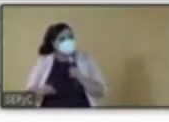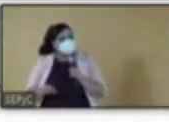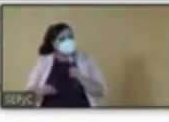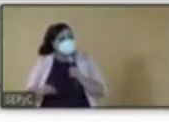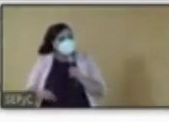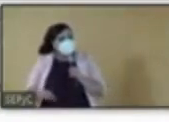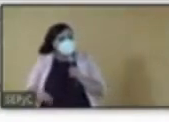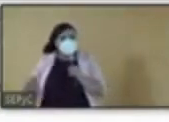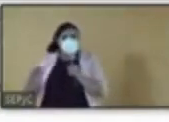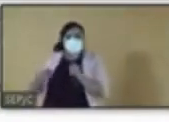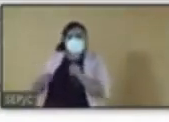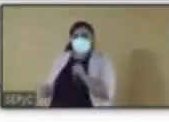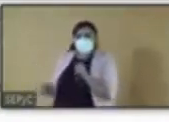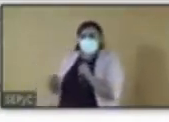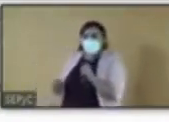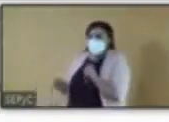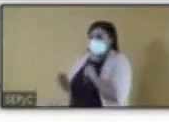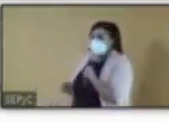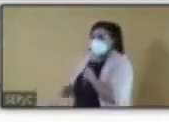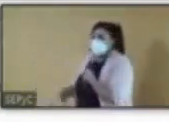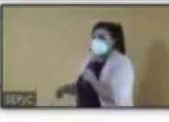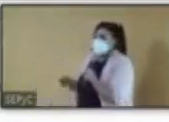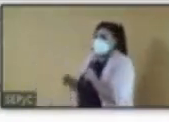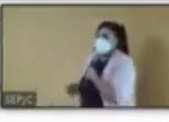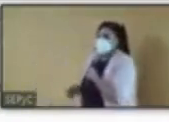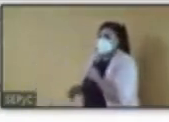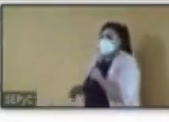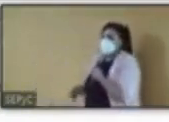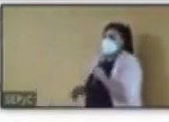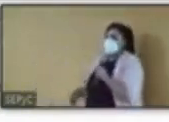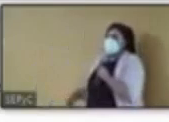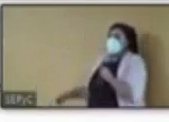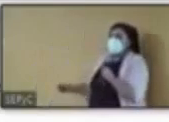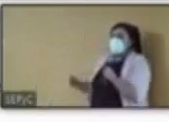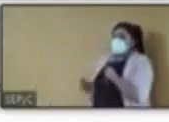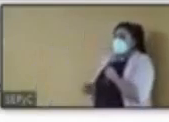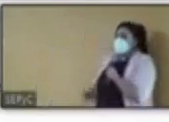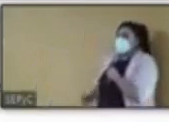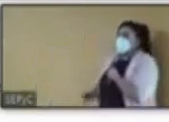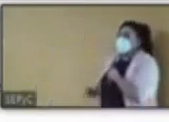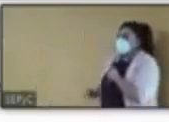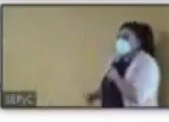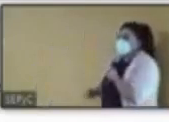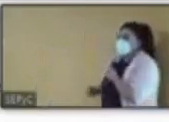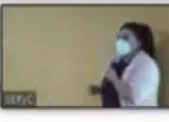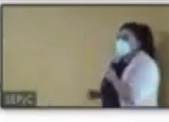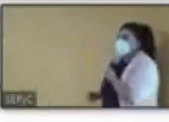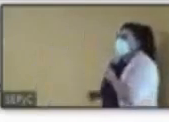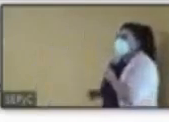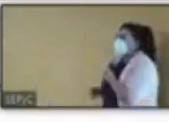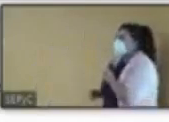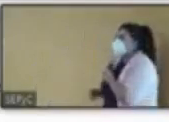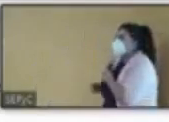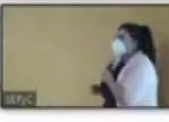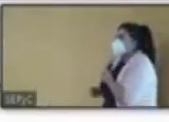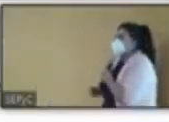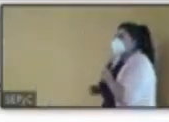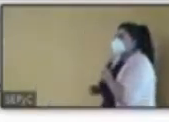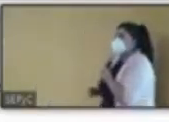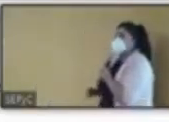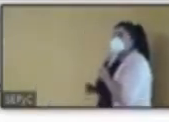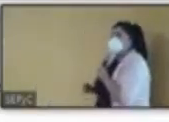declaración. El que nosotros haremos llegar directamente sea a nuestro órgano interno de control para el caso de